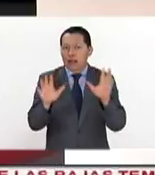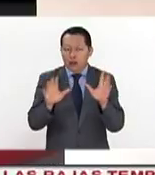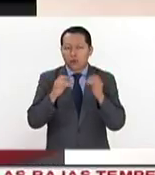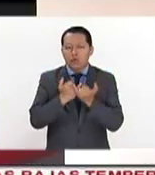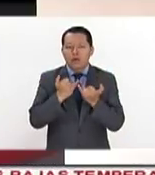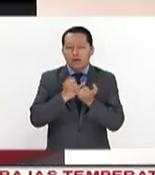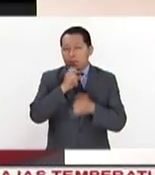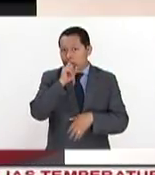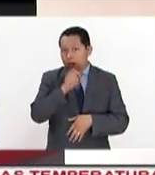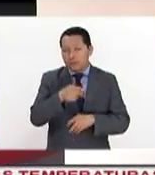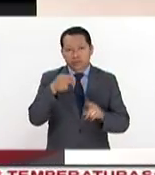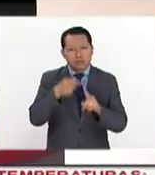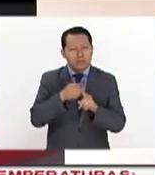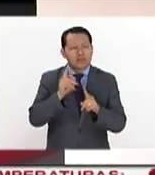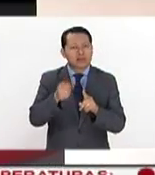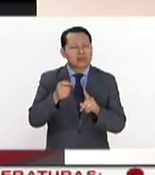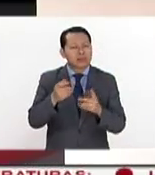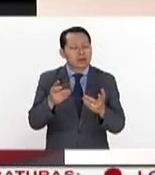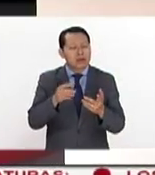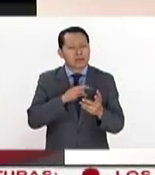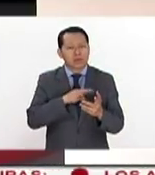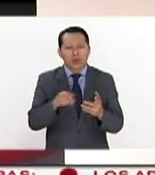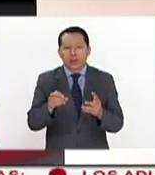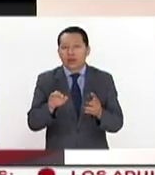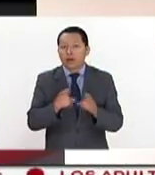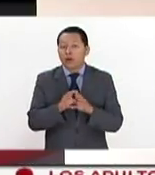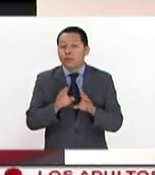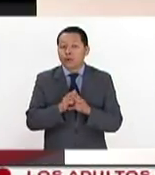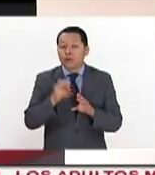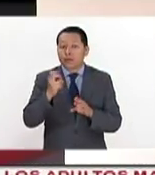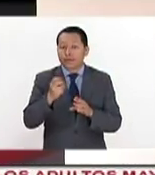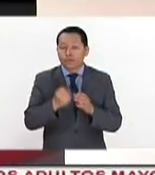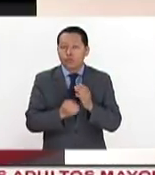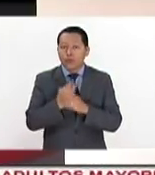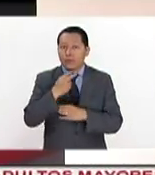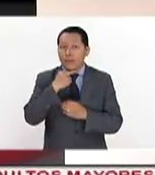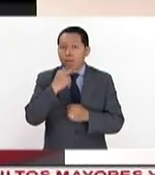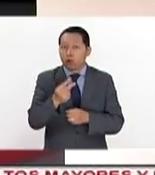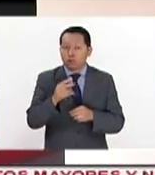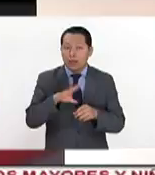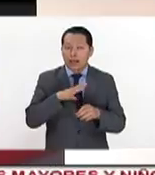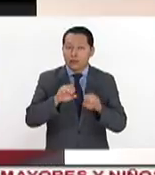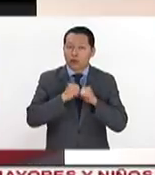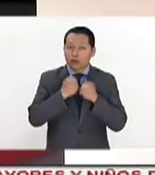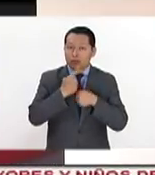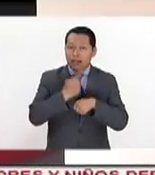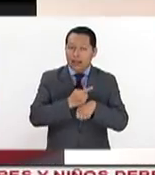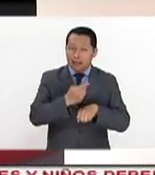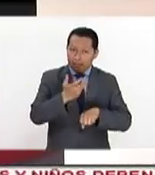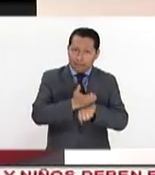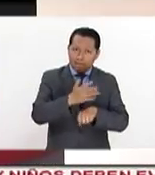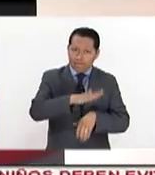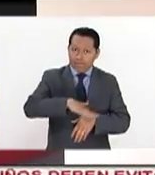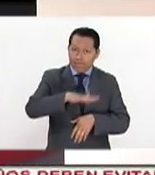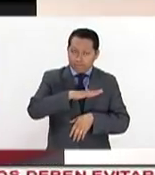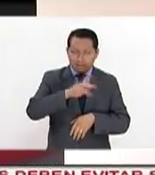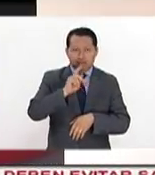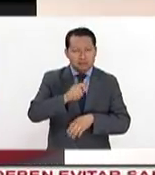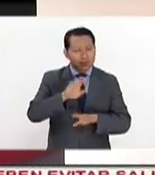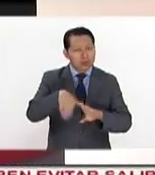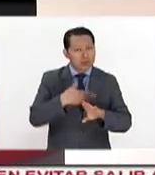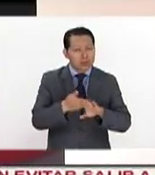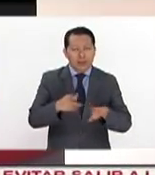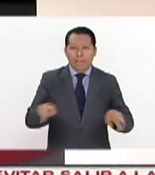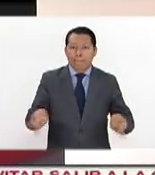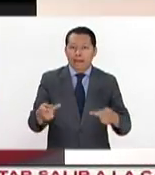e intención de lo que se busca, pues están siendo las nuevas voces de la sociedad estadounidense contra esta venta